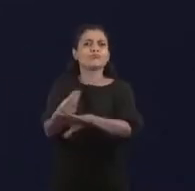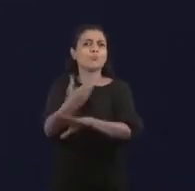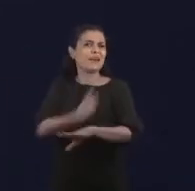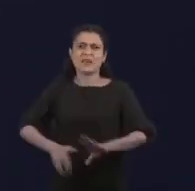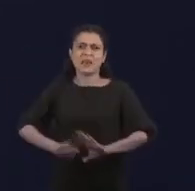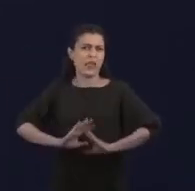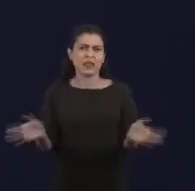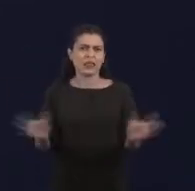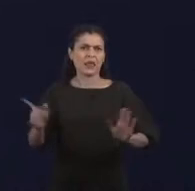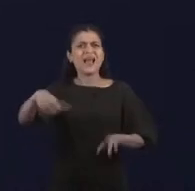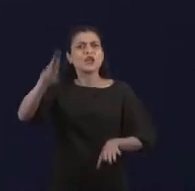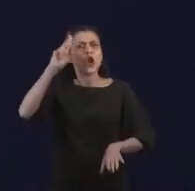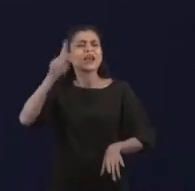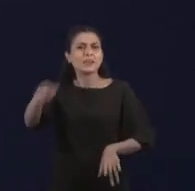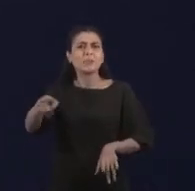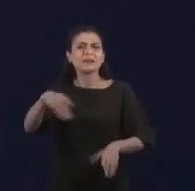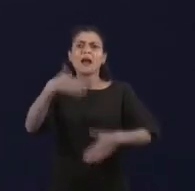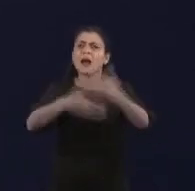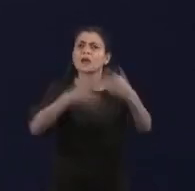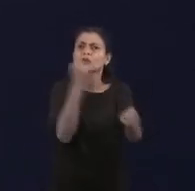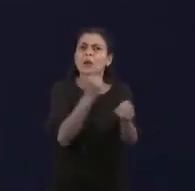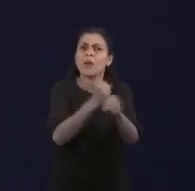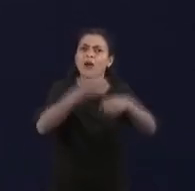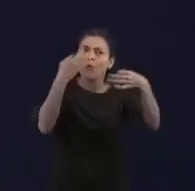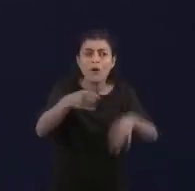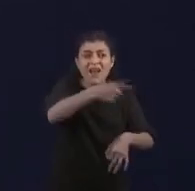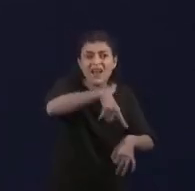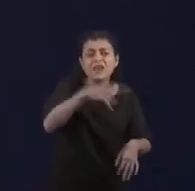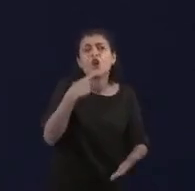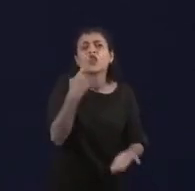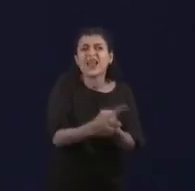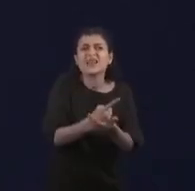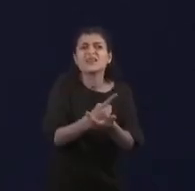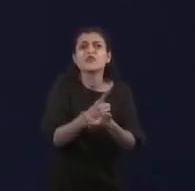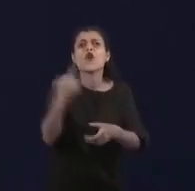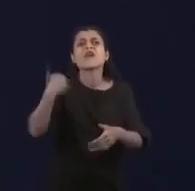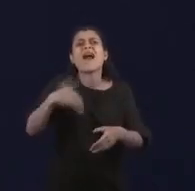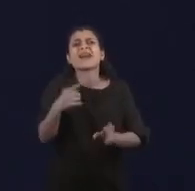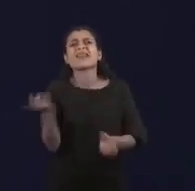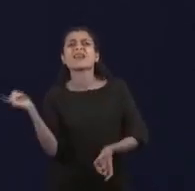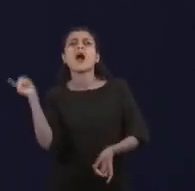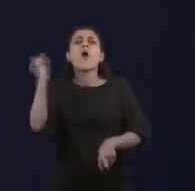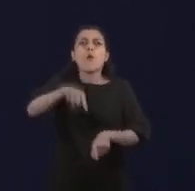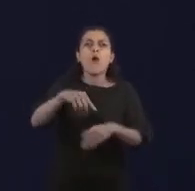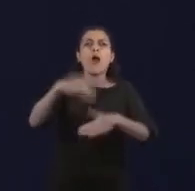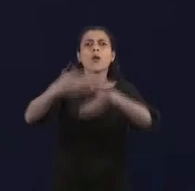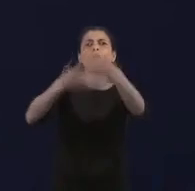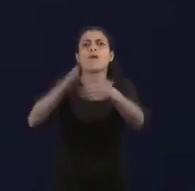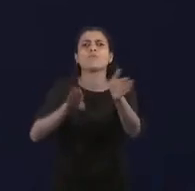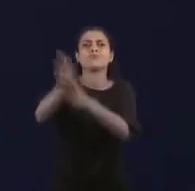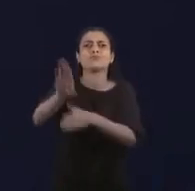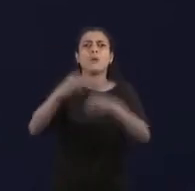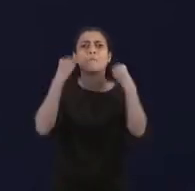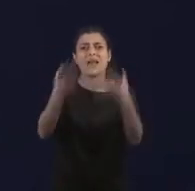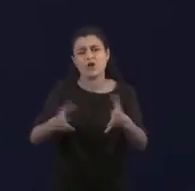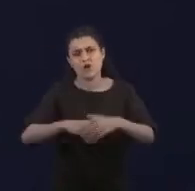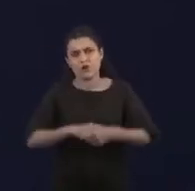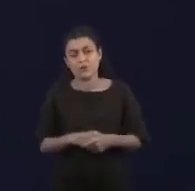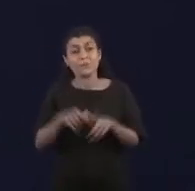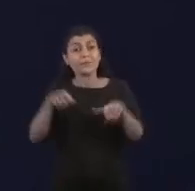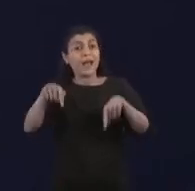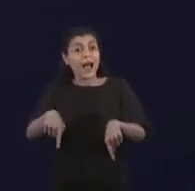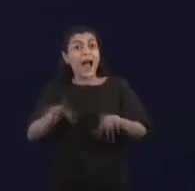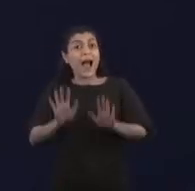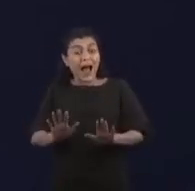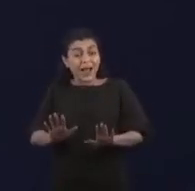que decidieron además volver a colocar a la Argentina dentro de la senda del crecimiento. De esta manera se va a celebrar